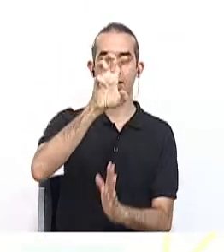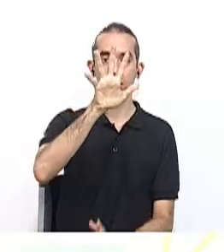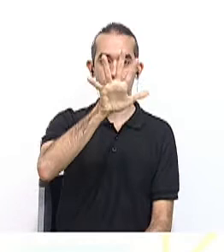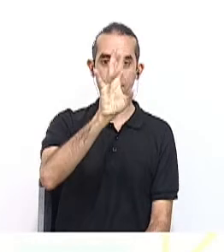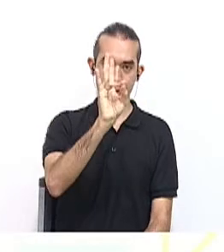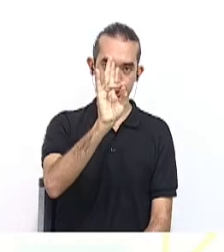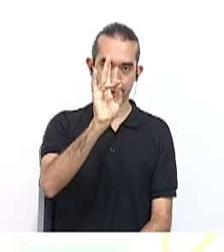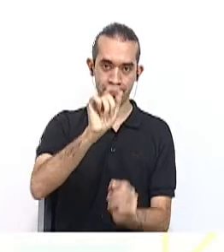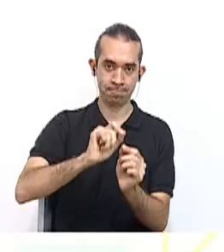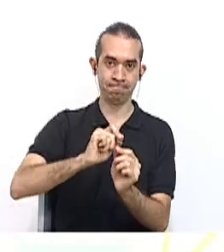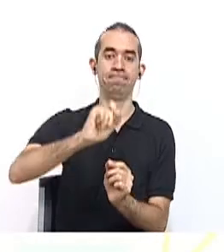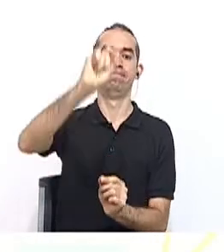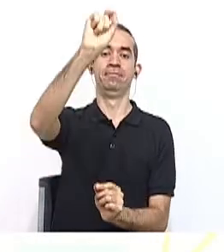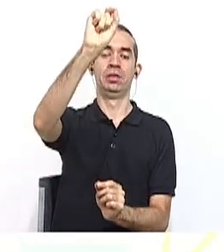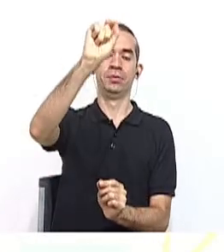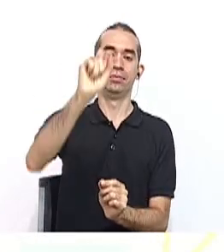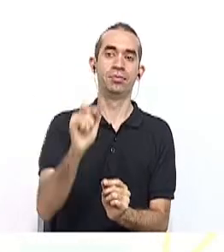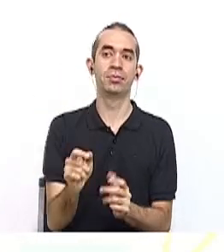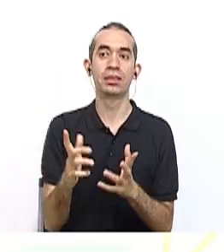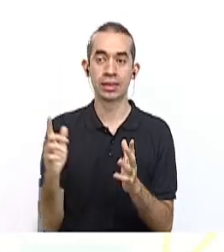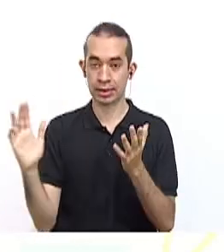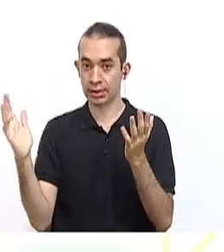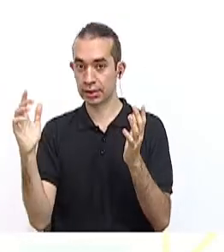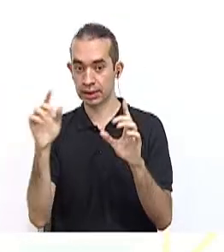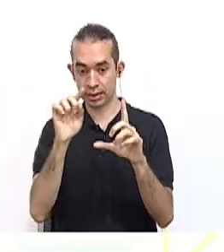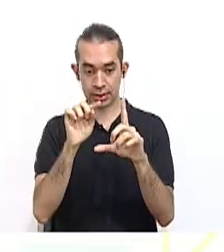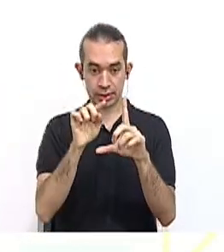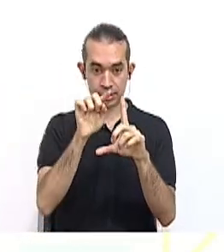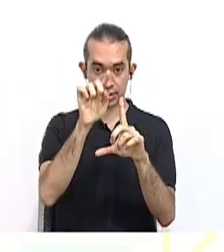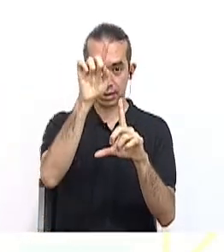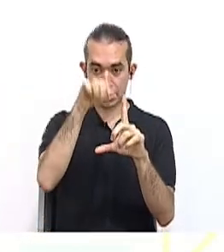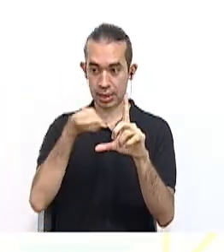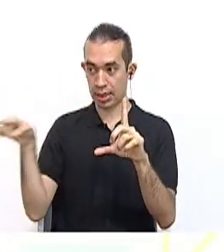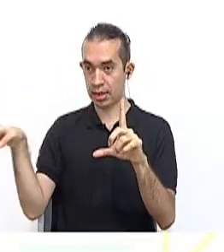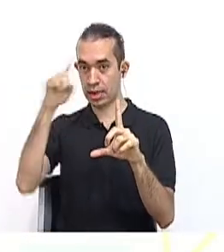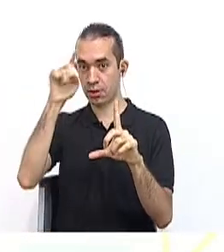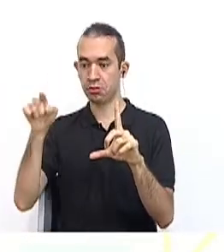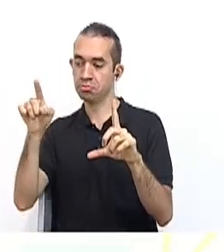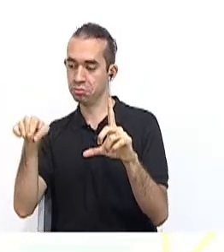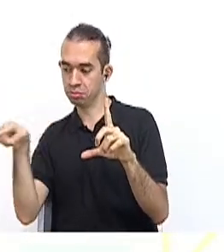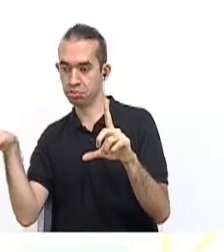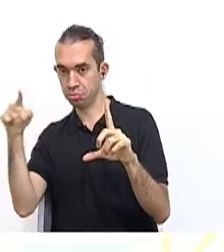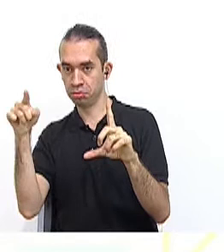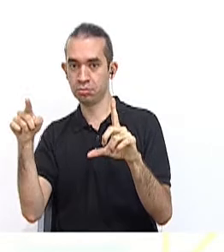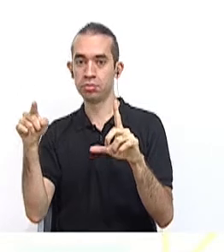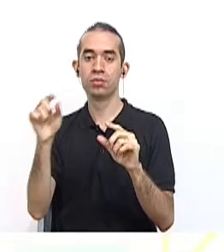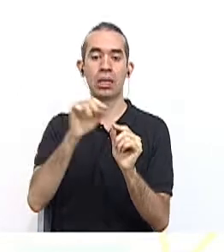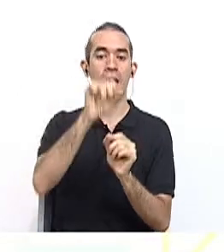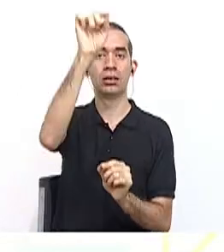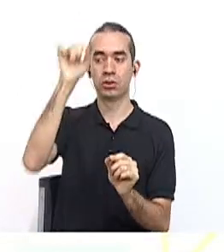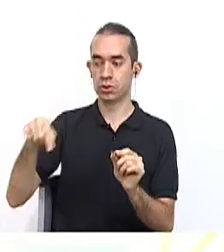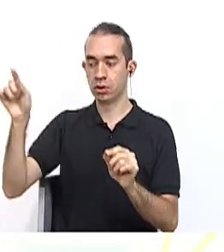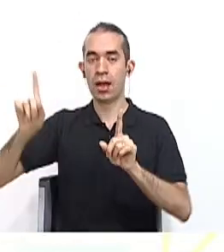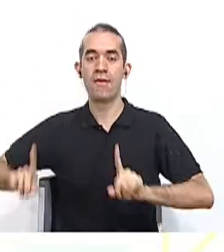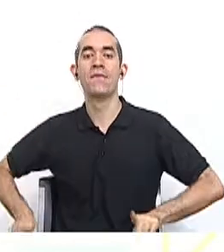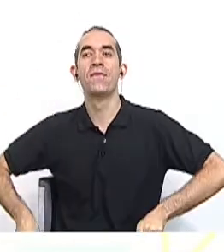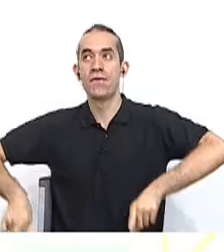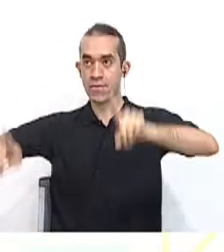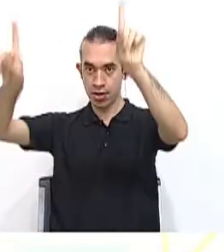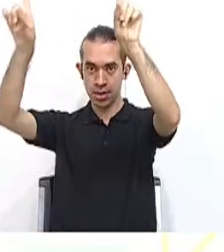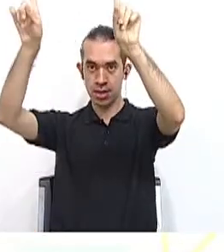1657 metros. Esos triángulos podemos observar que esas alturas son